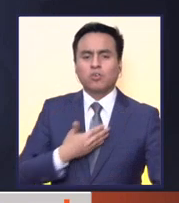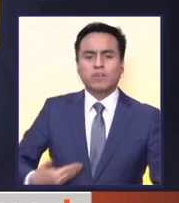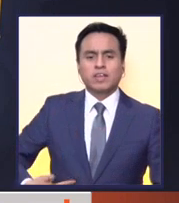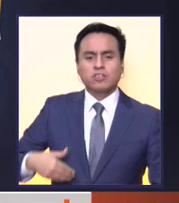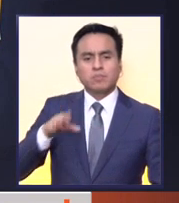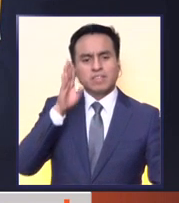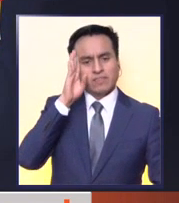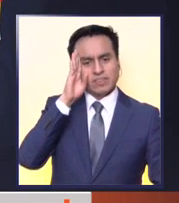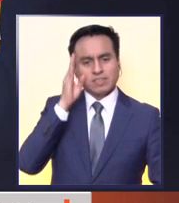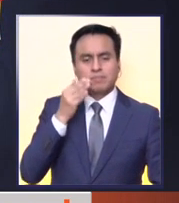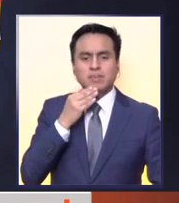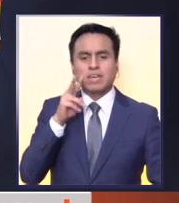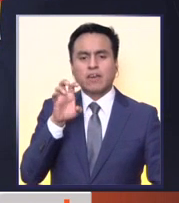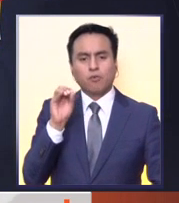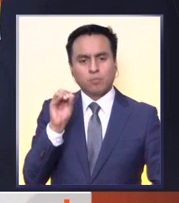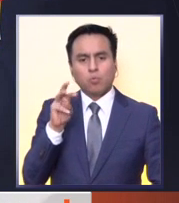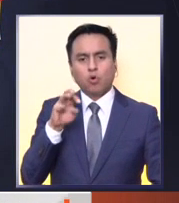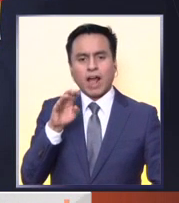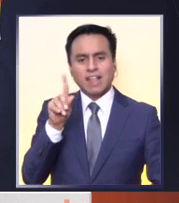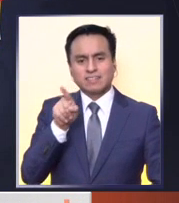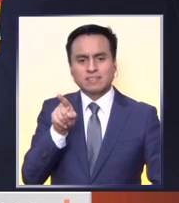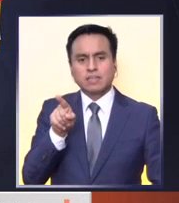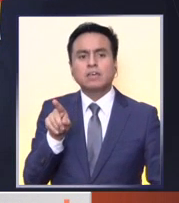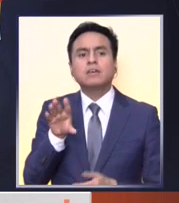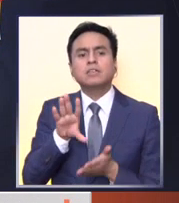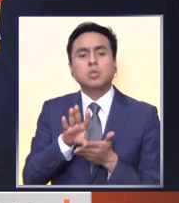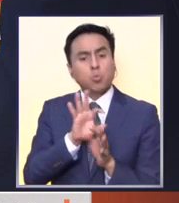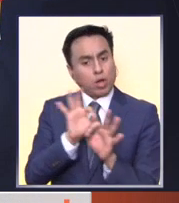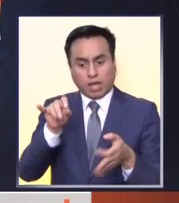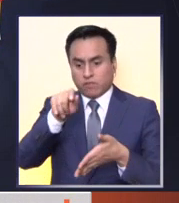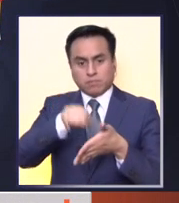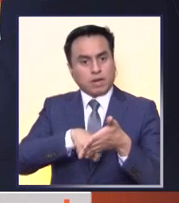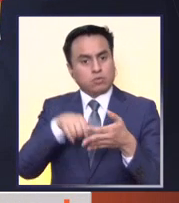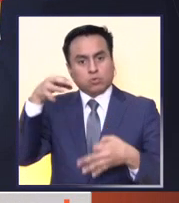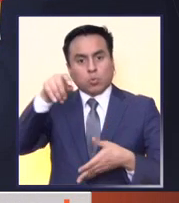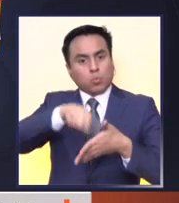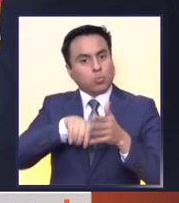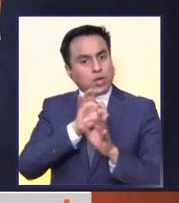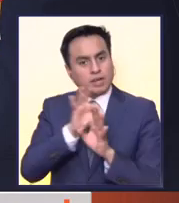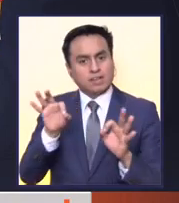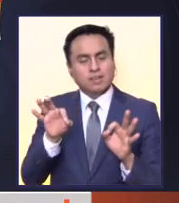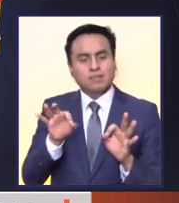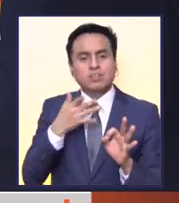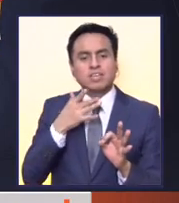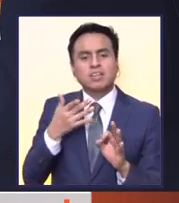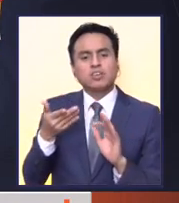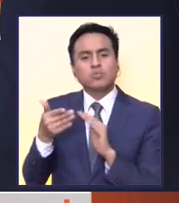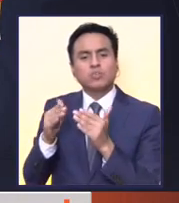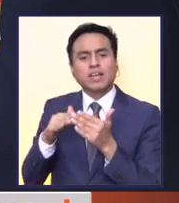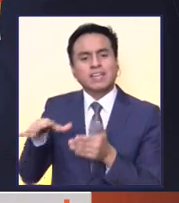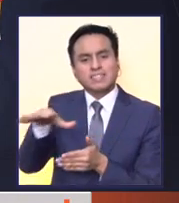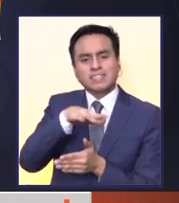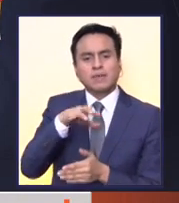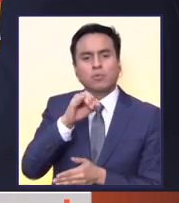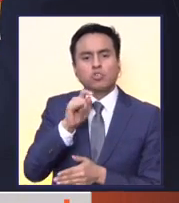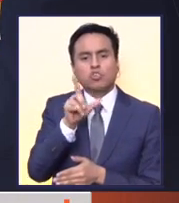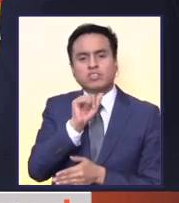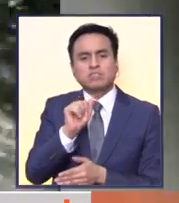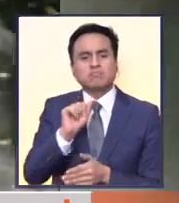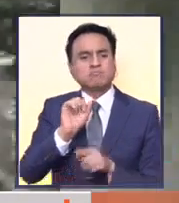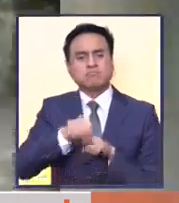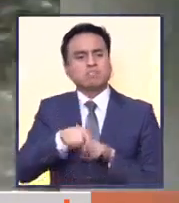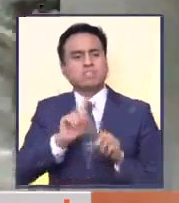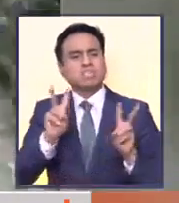Michelle Bachelet y Evo Morales, pero los países nunca firmaron el texto luego de que las comunidades de Potosí rechazaran la